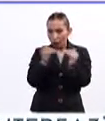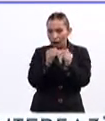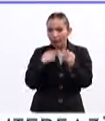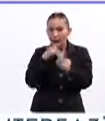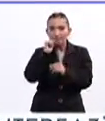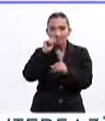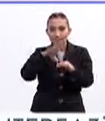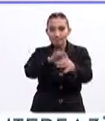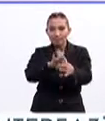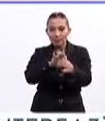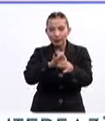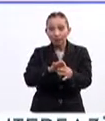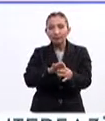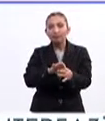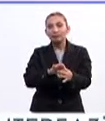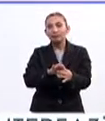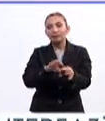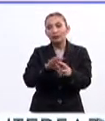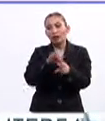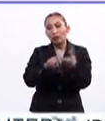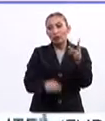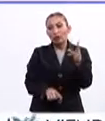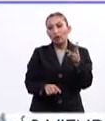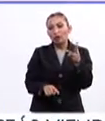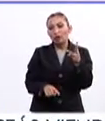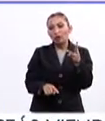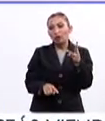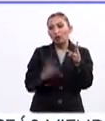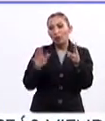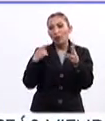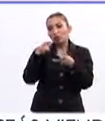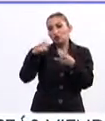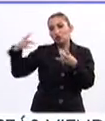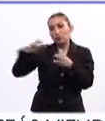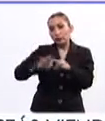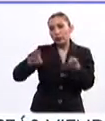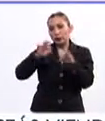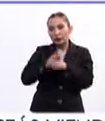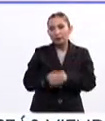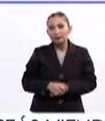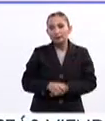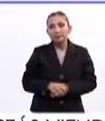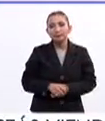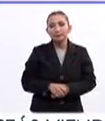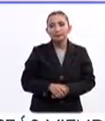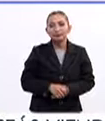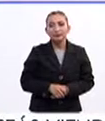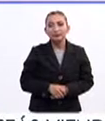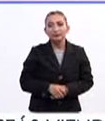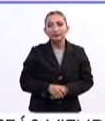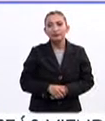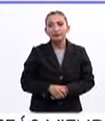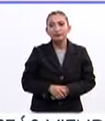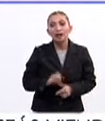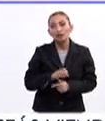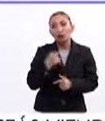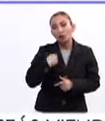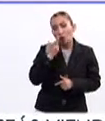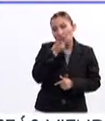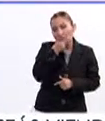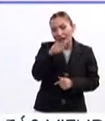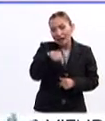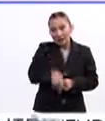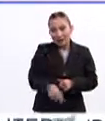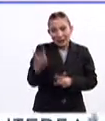y fraternidad. Son como que no para ellos más importante. Entonces, yo lo